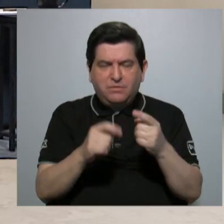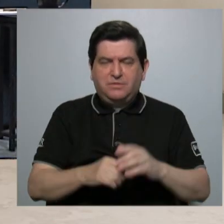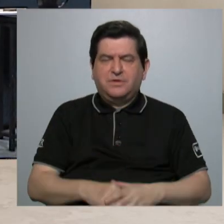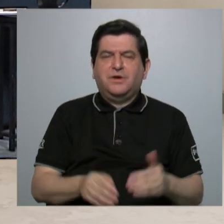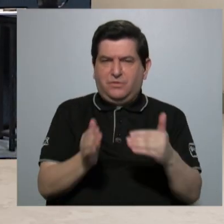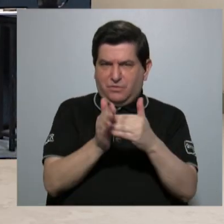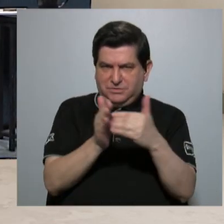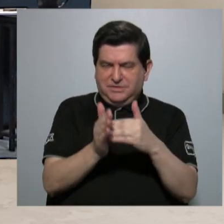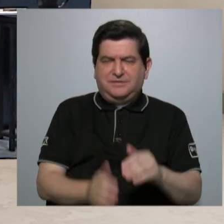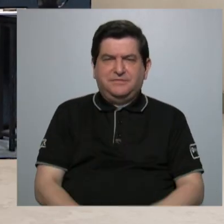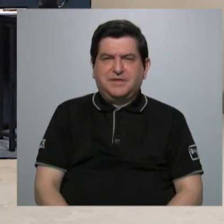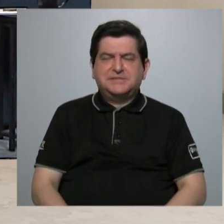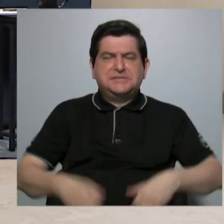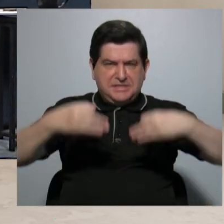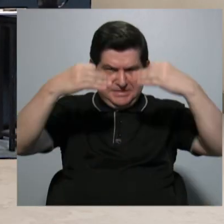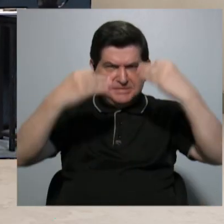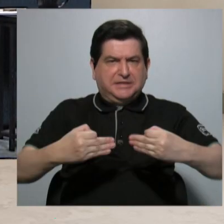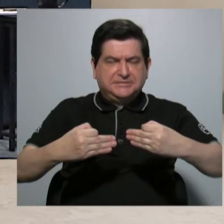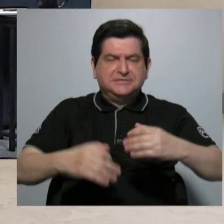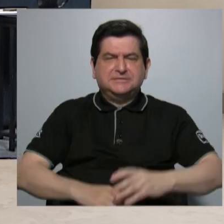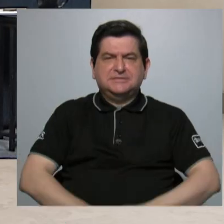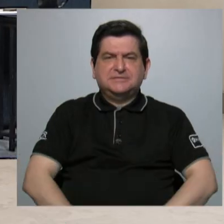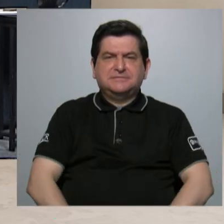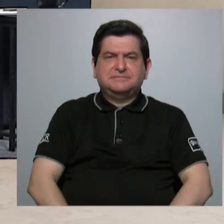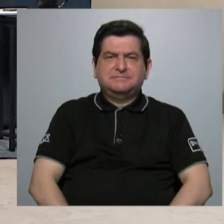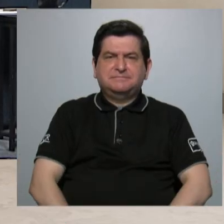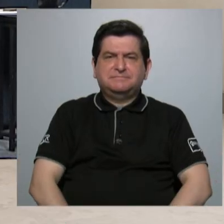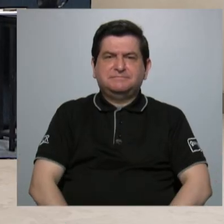ya decidimos,